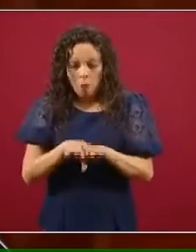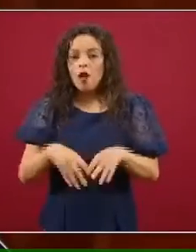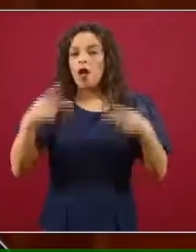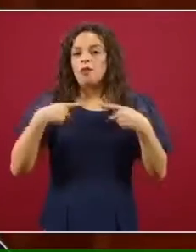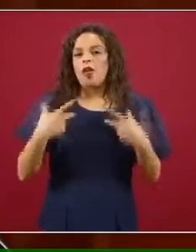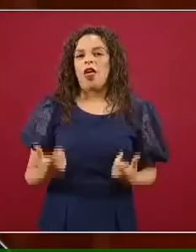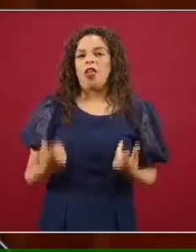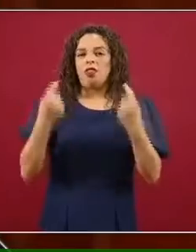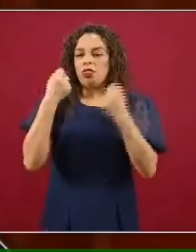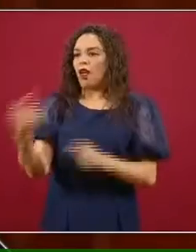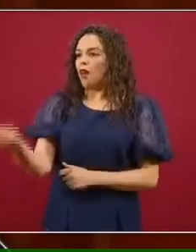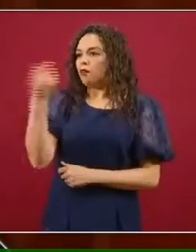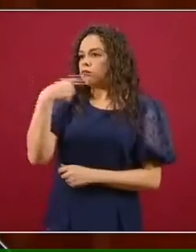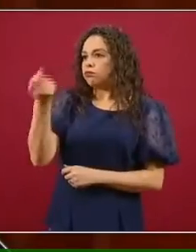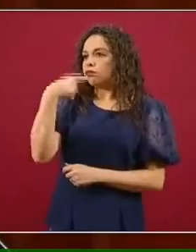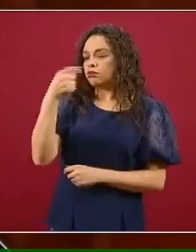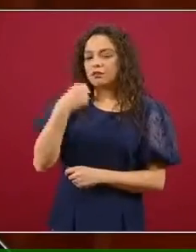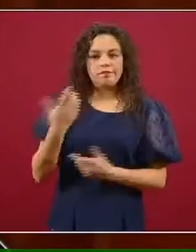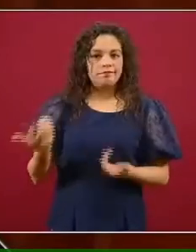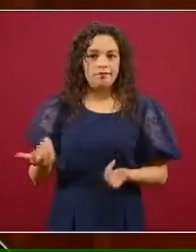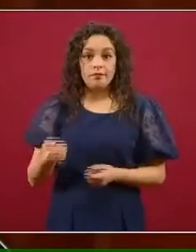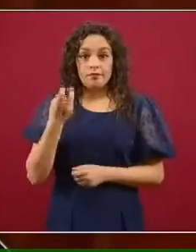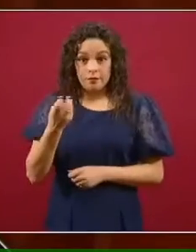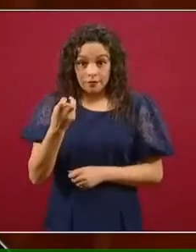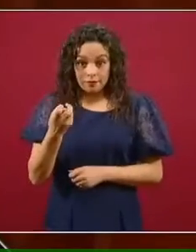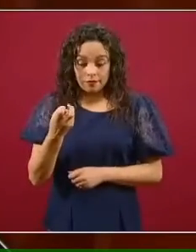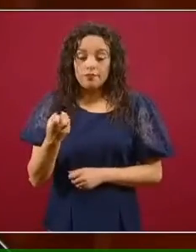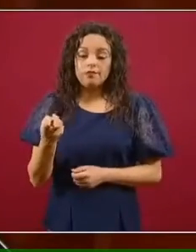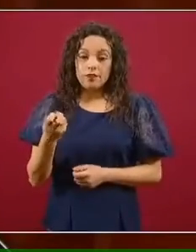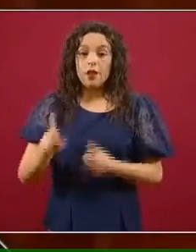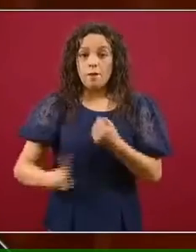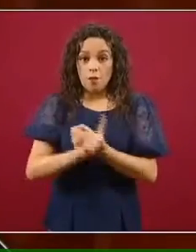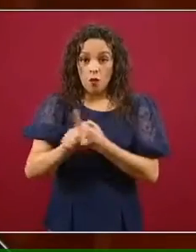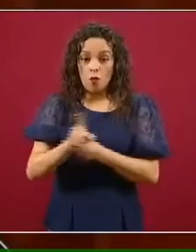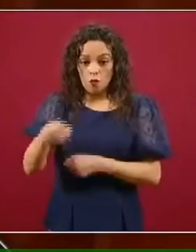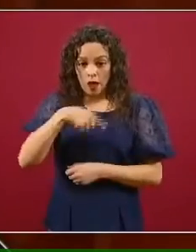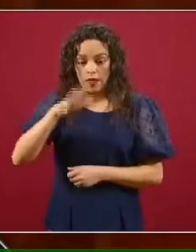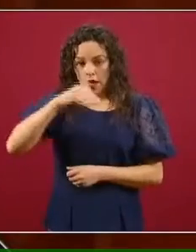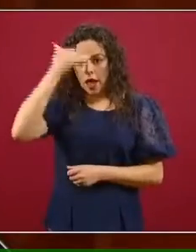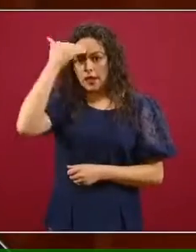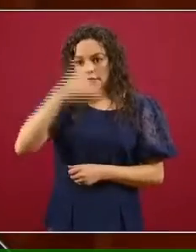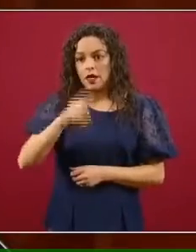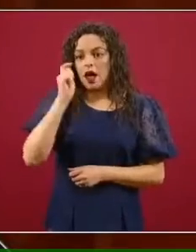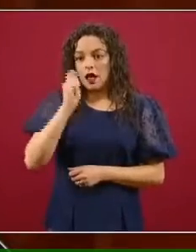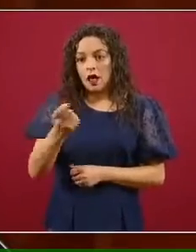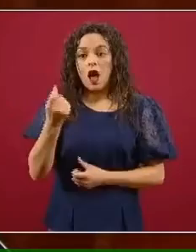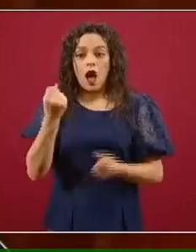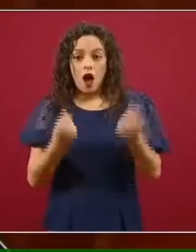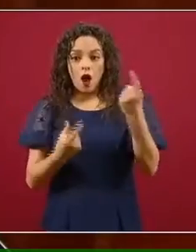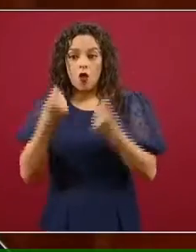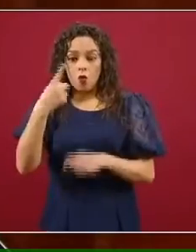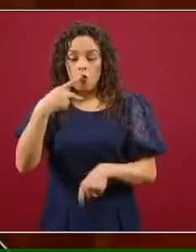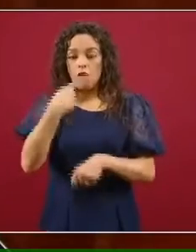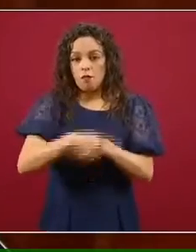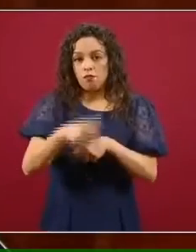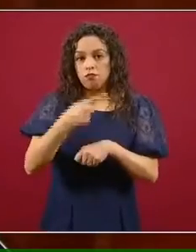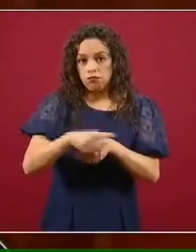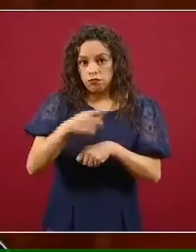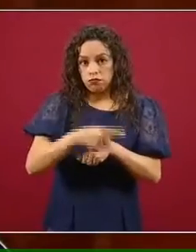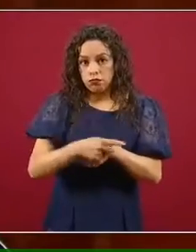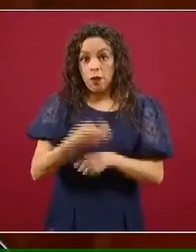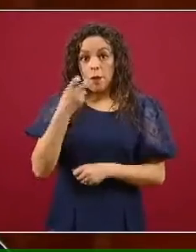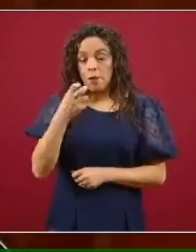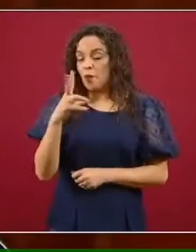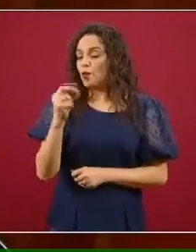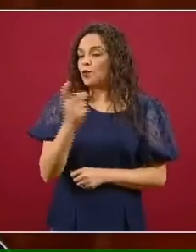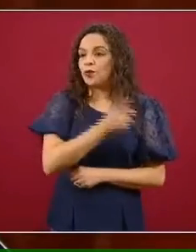personas. Lo que sabemos es que su uso puede condicionar algunas complicaciones y que por lo tanto